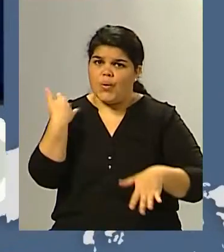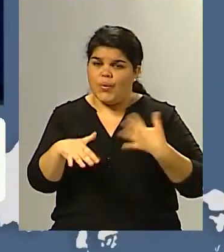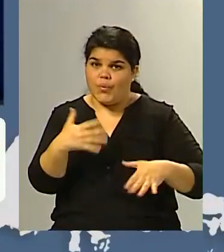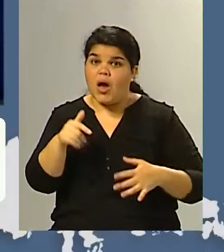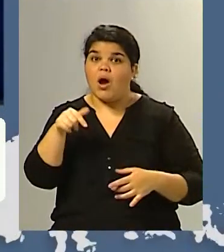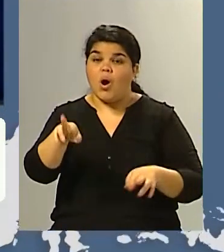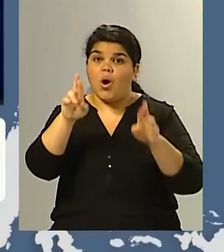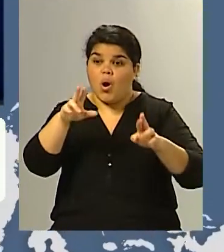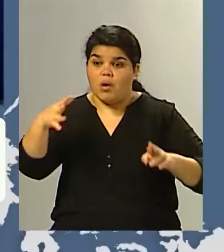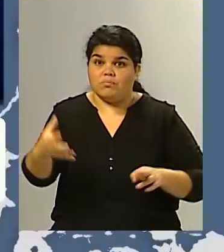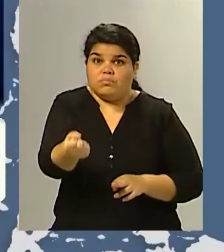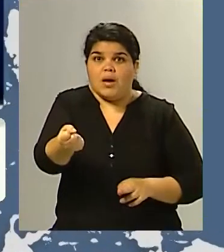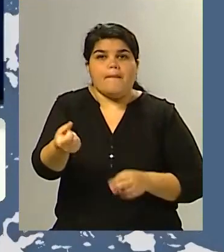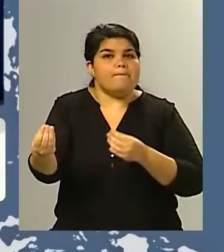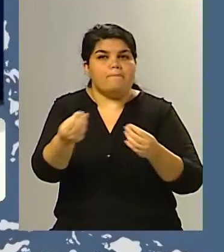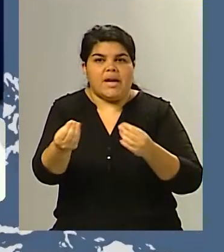se desativar